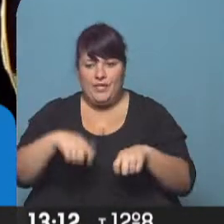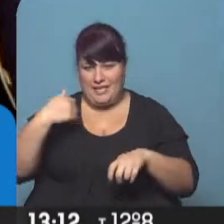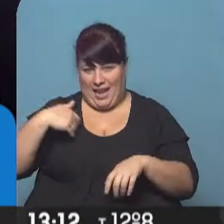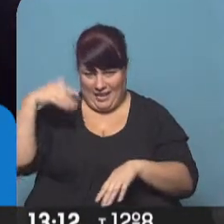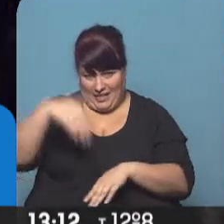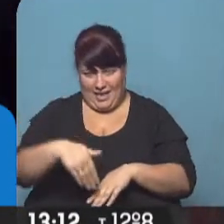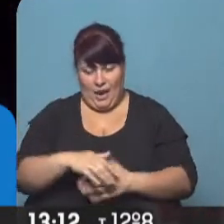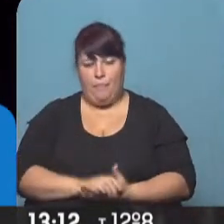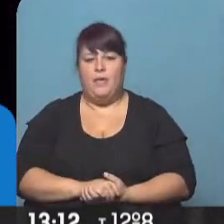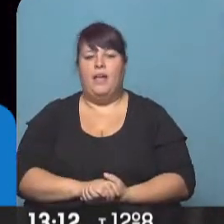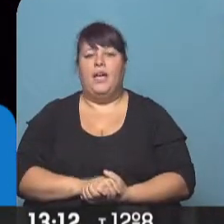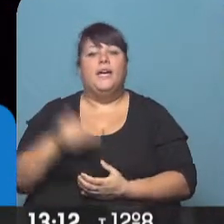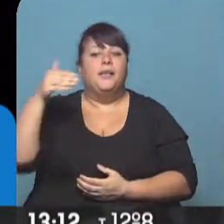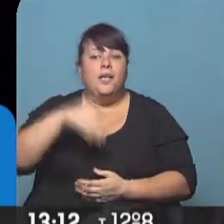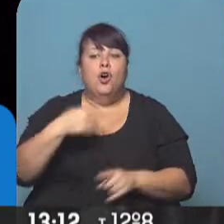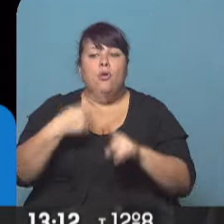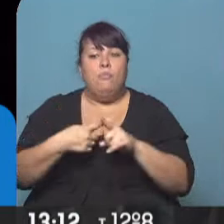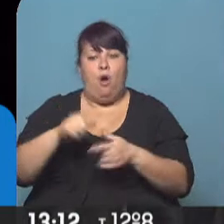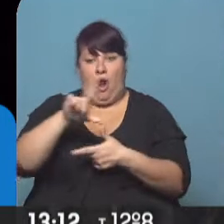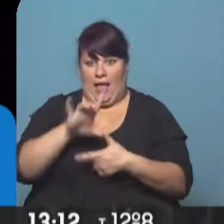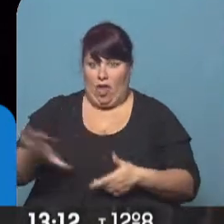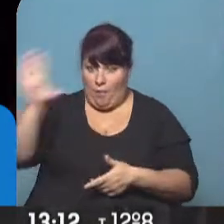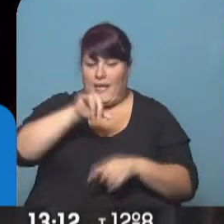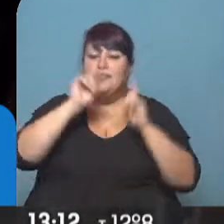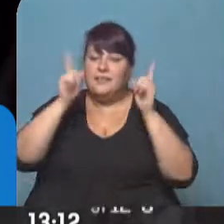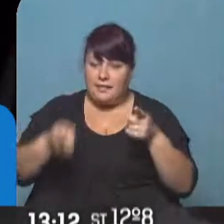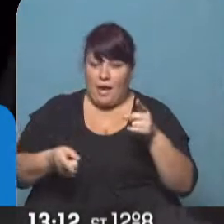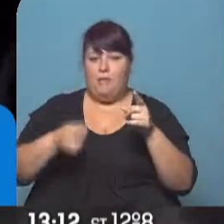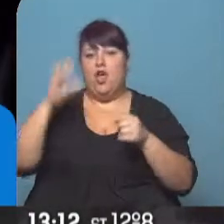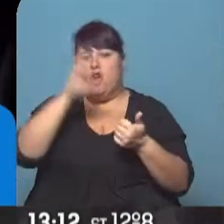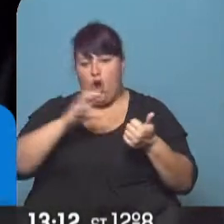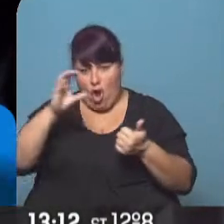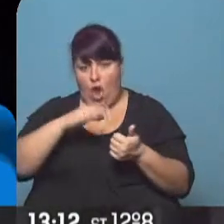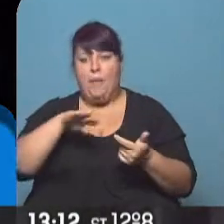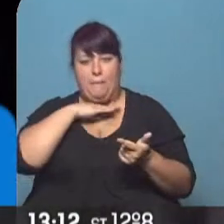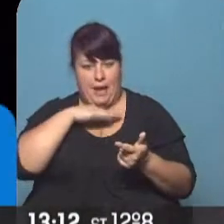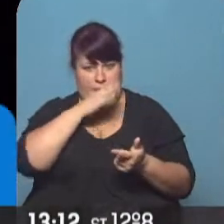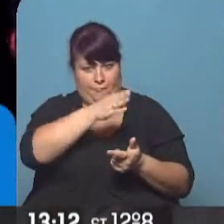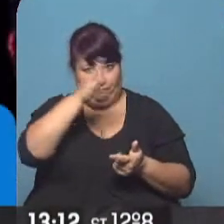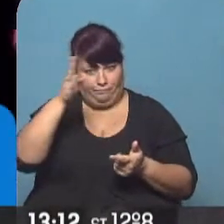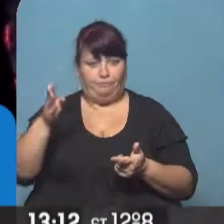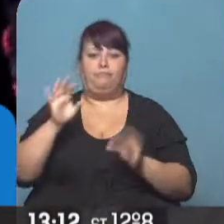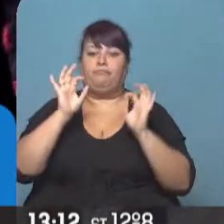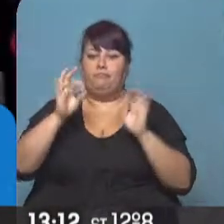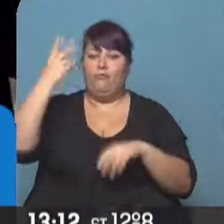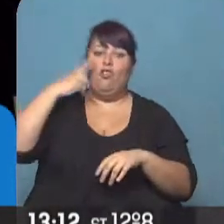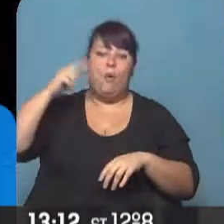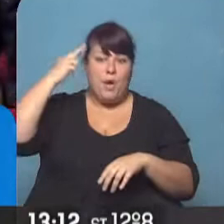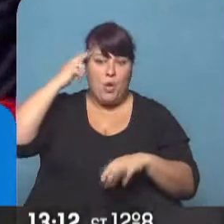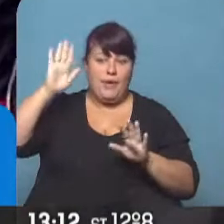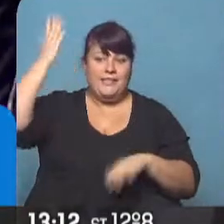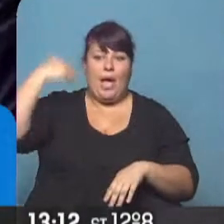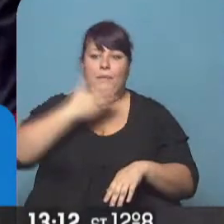la Argentina, una visita por Latinoamérica que incluirá también a Colombia y México, luego de la realizada en 2009 por el